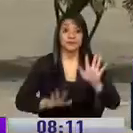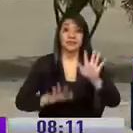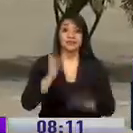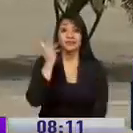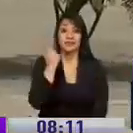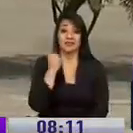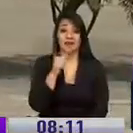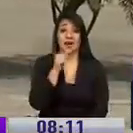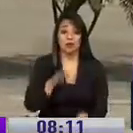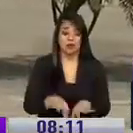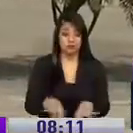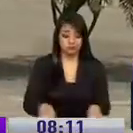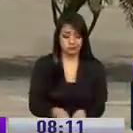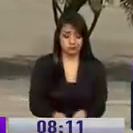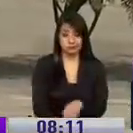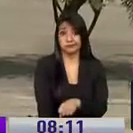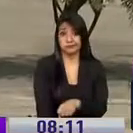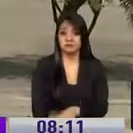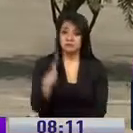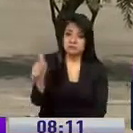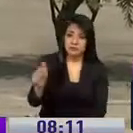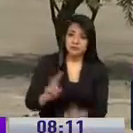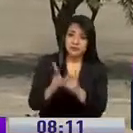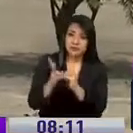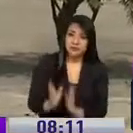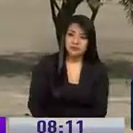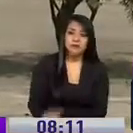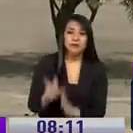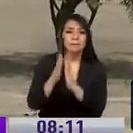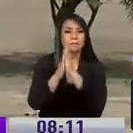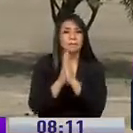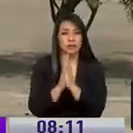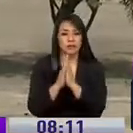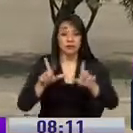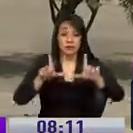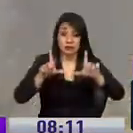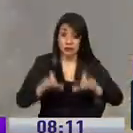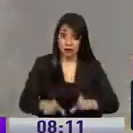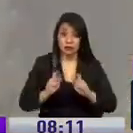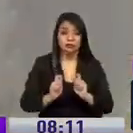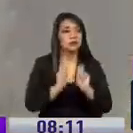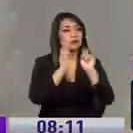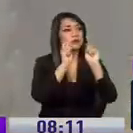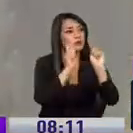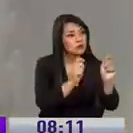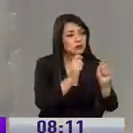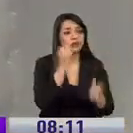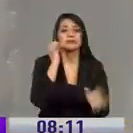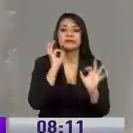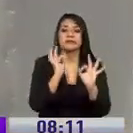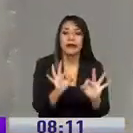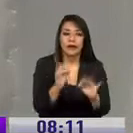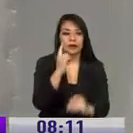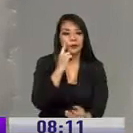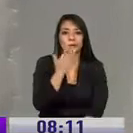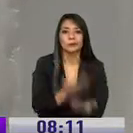fuga de agua. La vecina es la que le habían pedido que lleve una foto para ver si certificar es cierto y